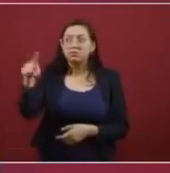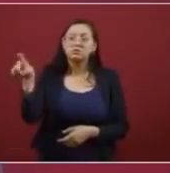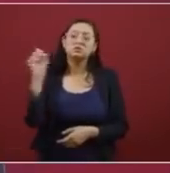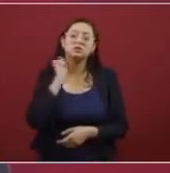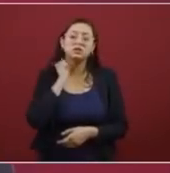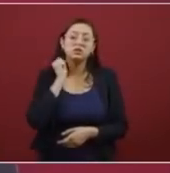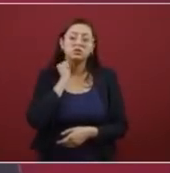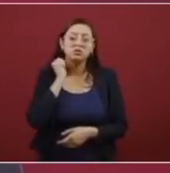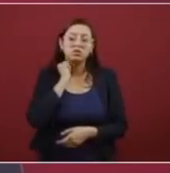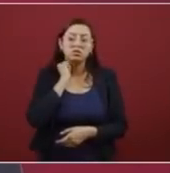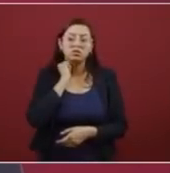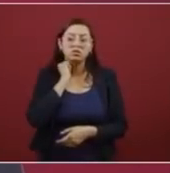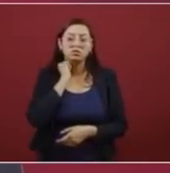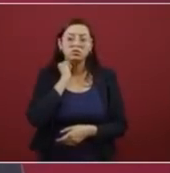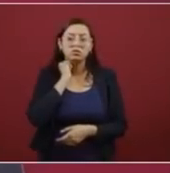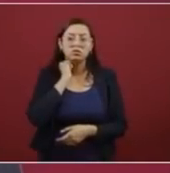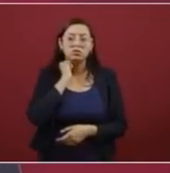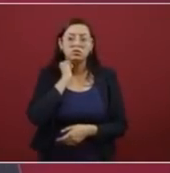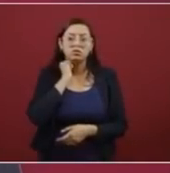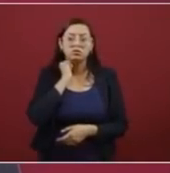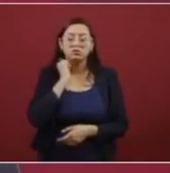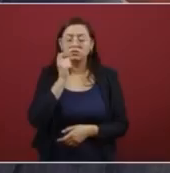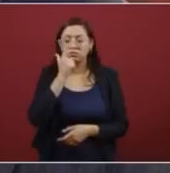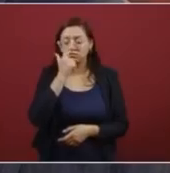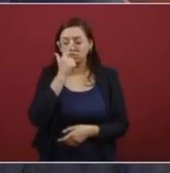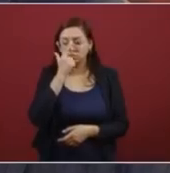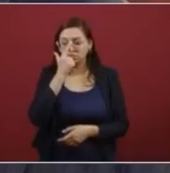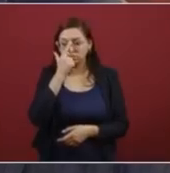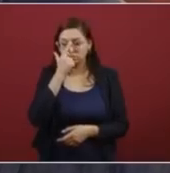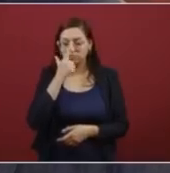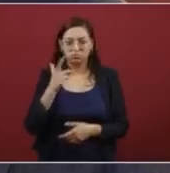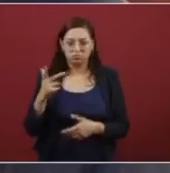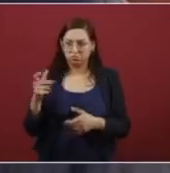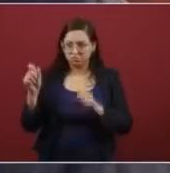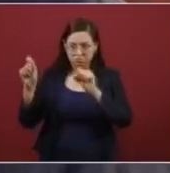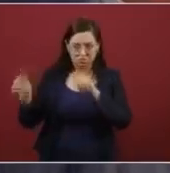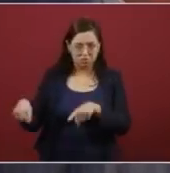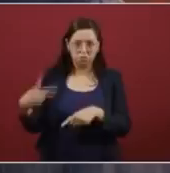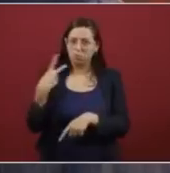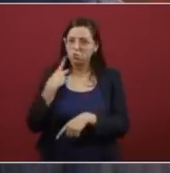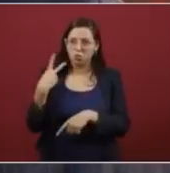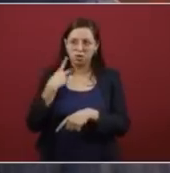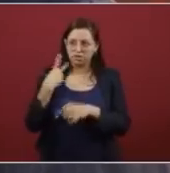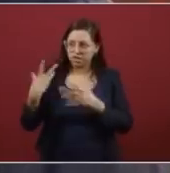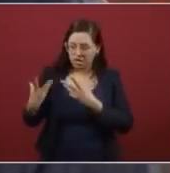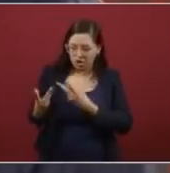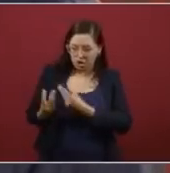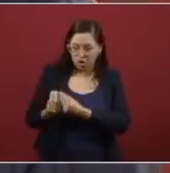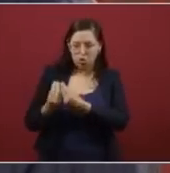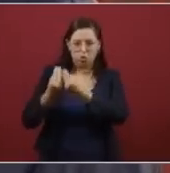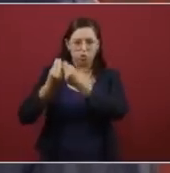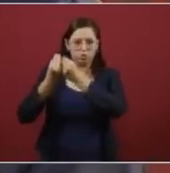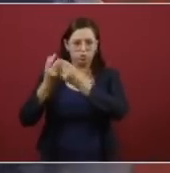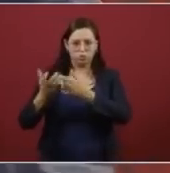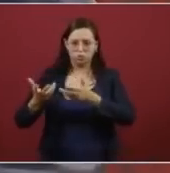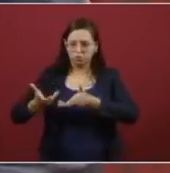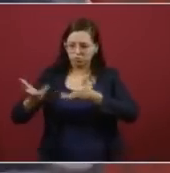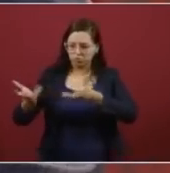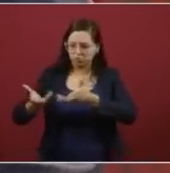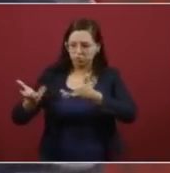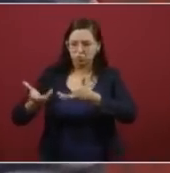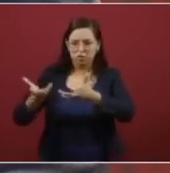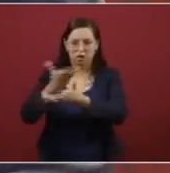vinculados al movimiento que nos llevó al desempeño de